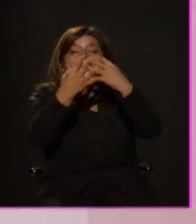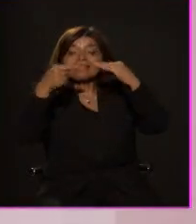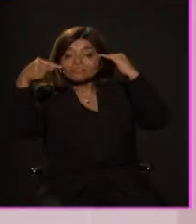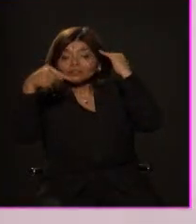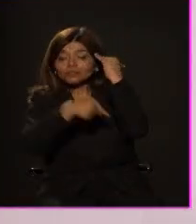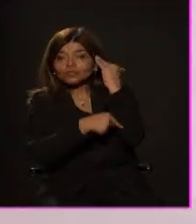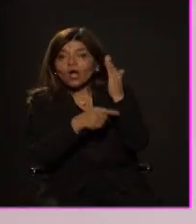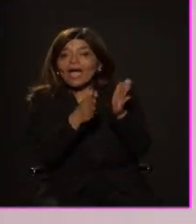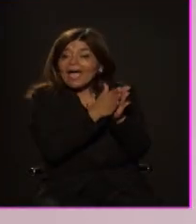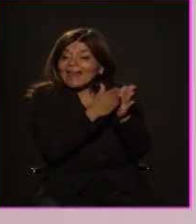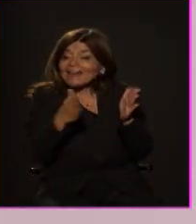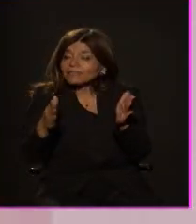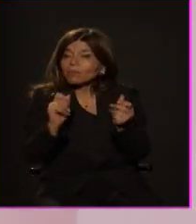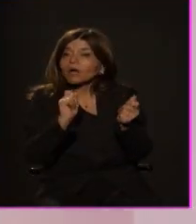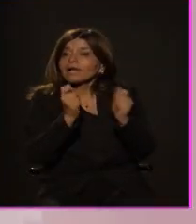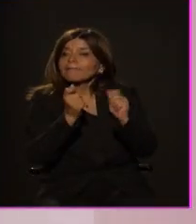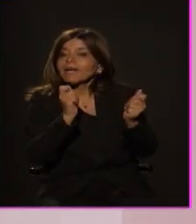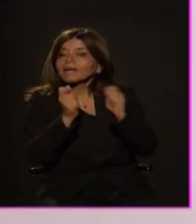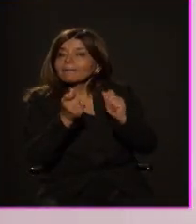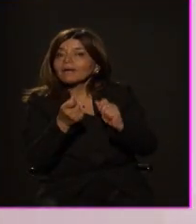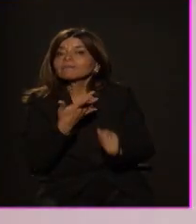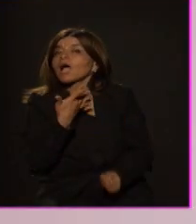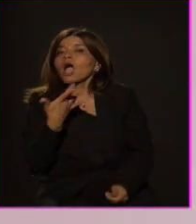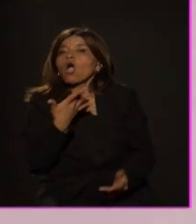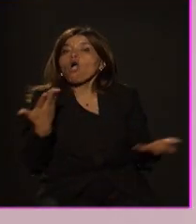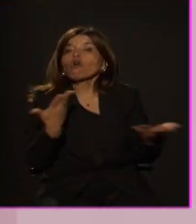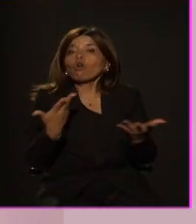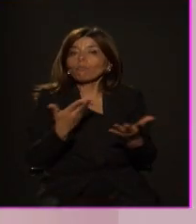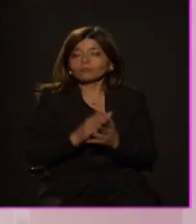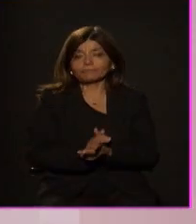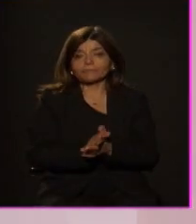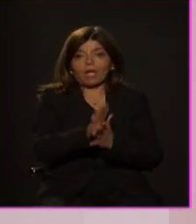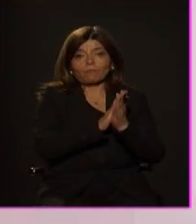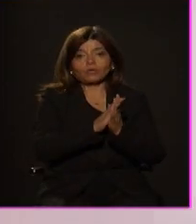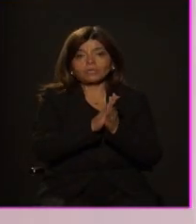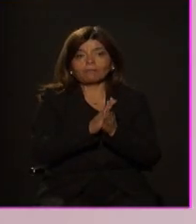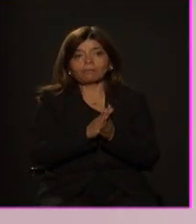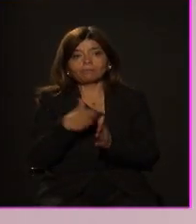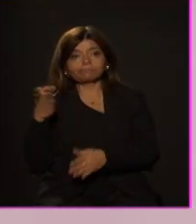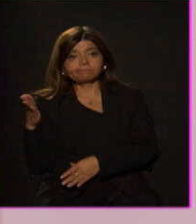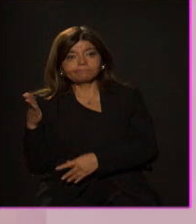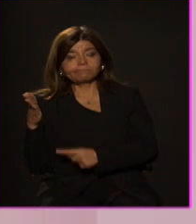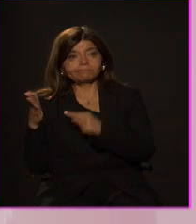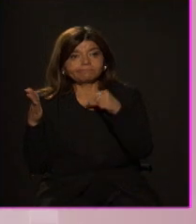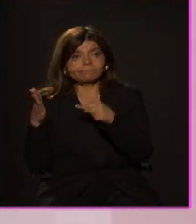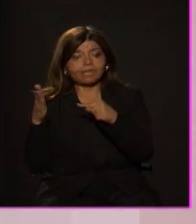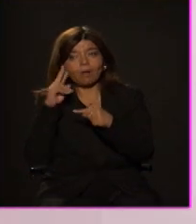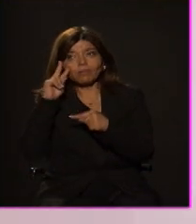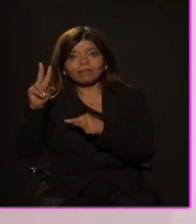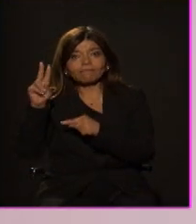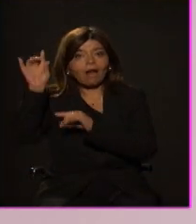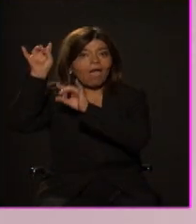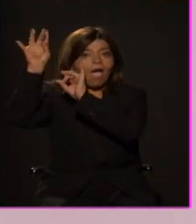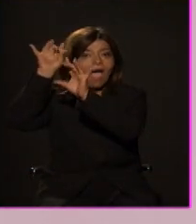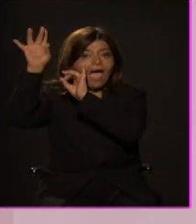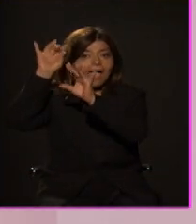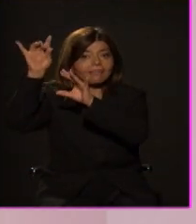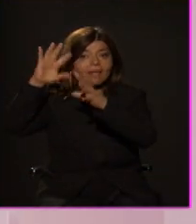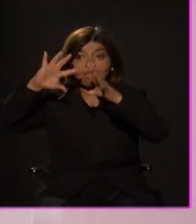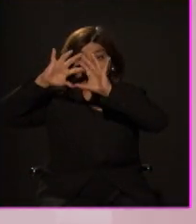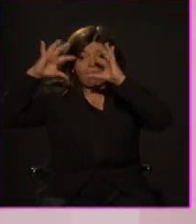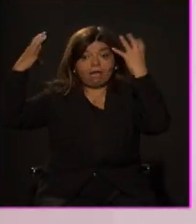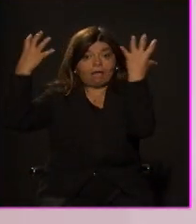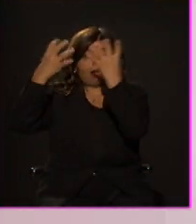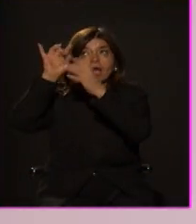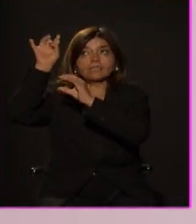en el tiempo? Entonces, acá tengo ejemplos. A la izquierda pueden ver un cúmulo de estrellas en nuestra galaxia,